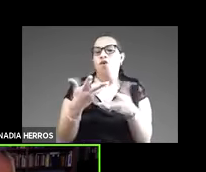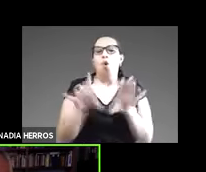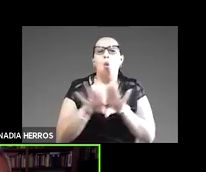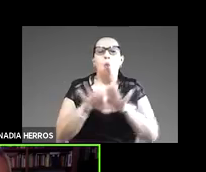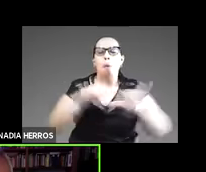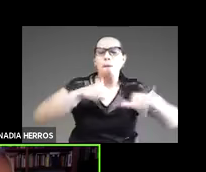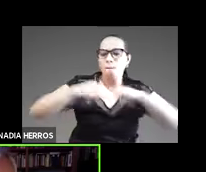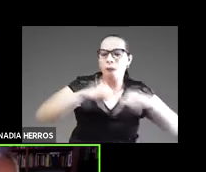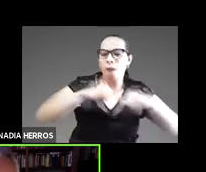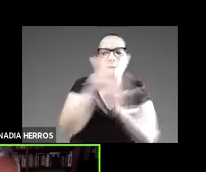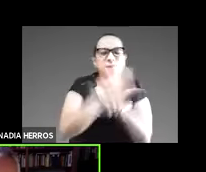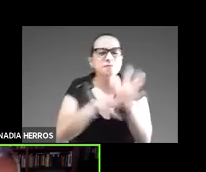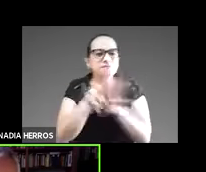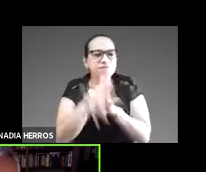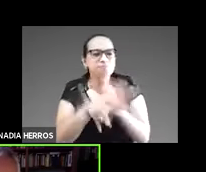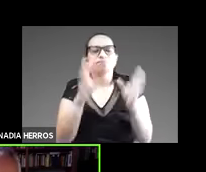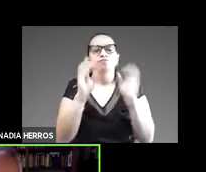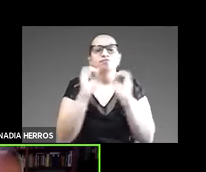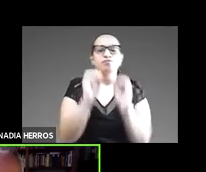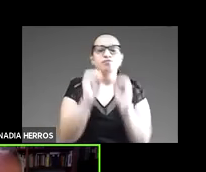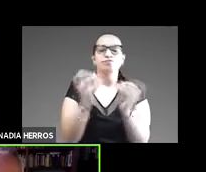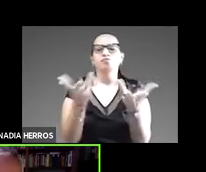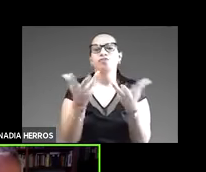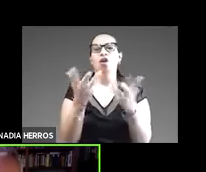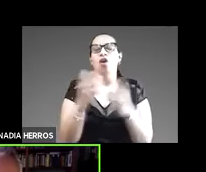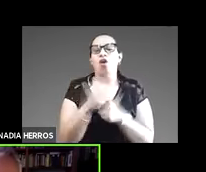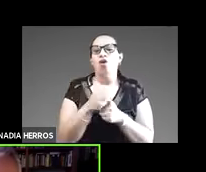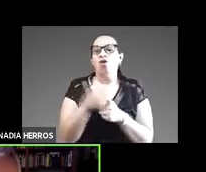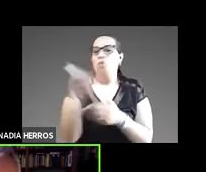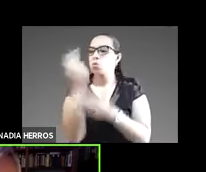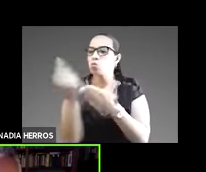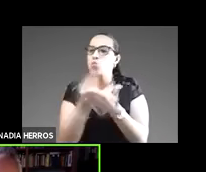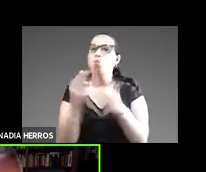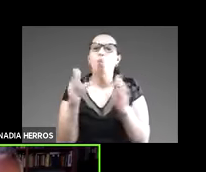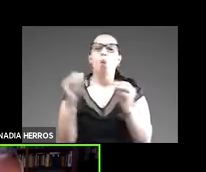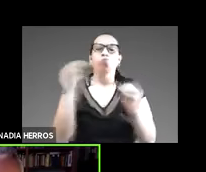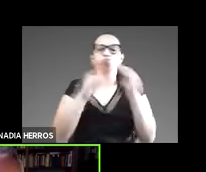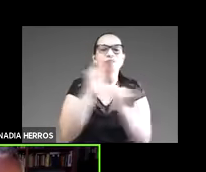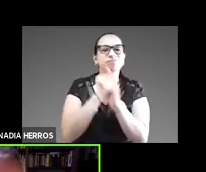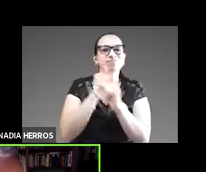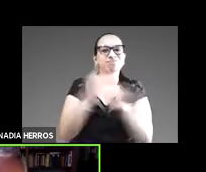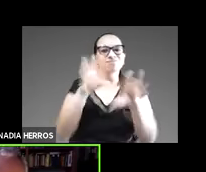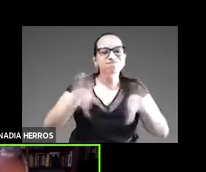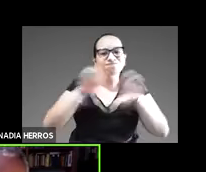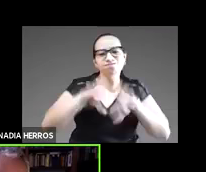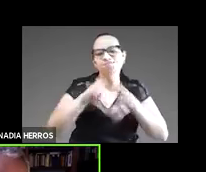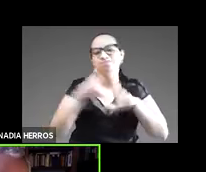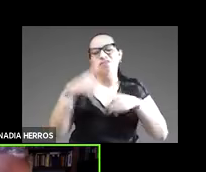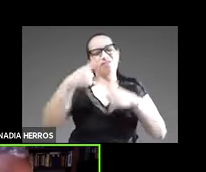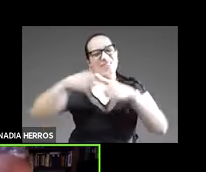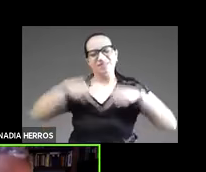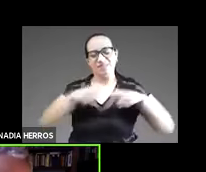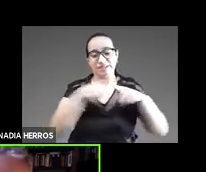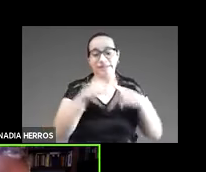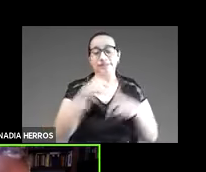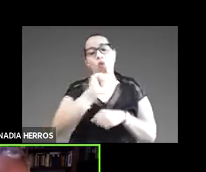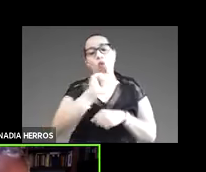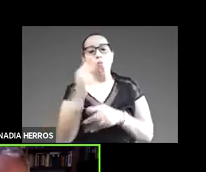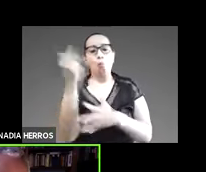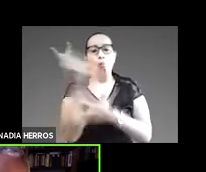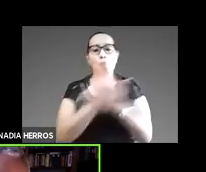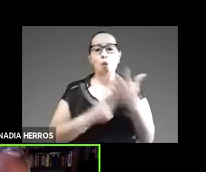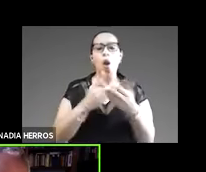o la animación por computadora, etcétera, ¿no? Y el programa